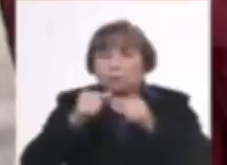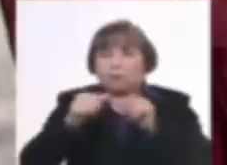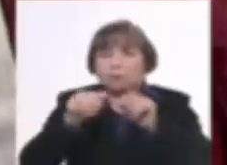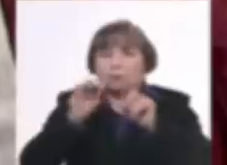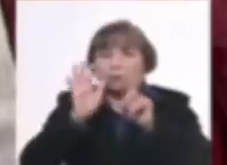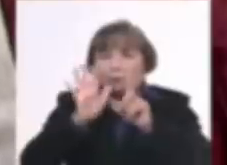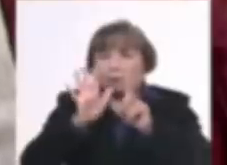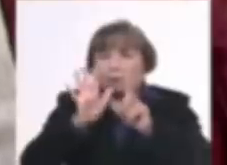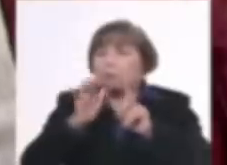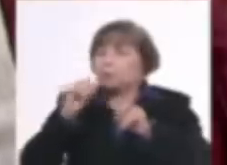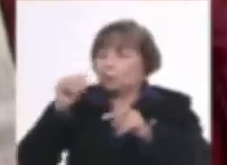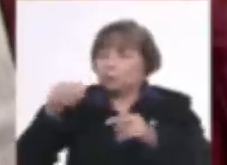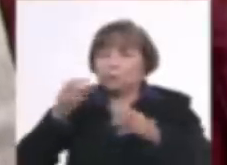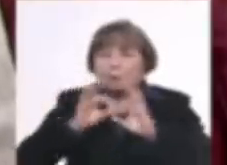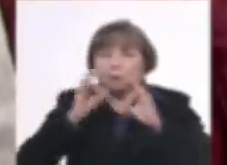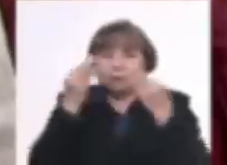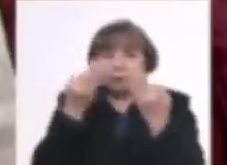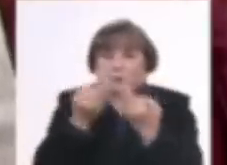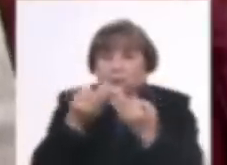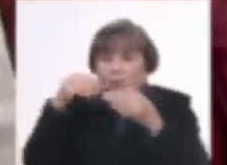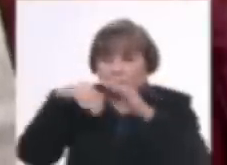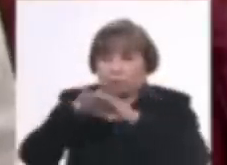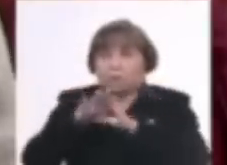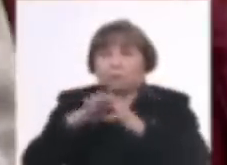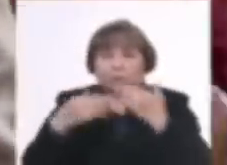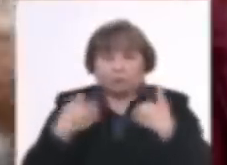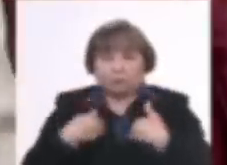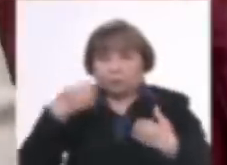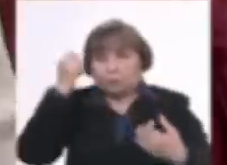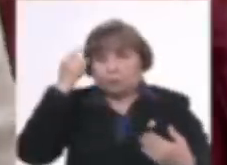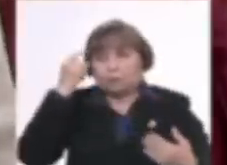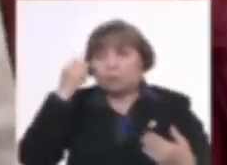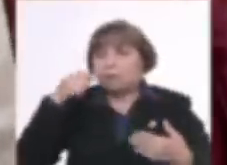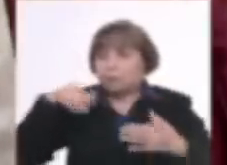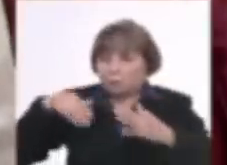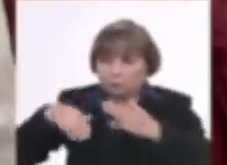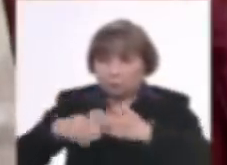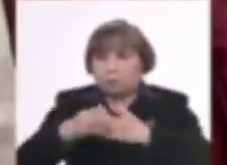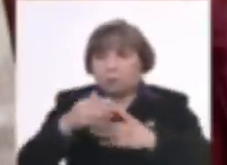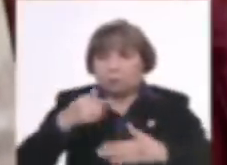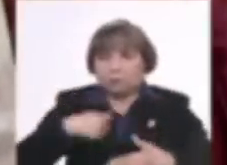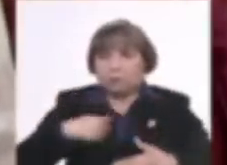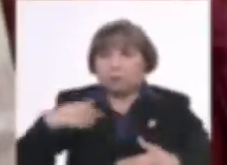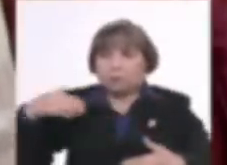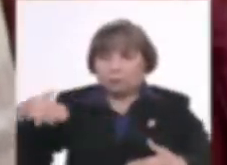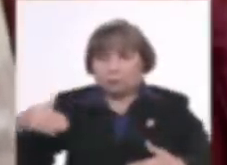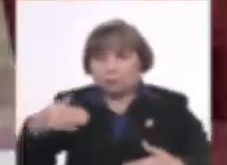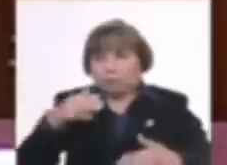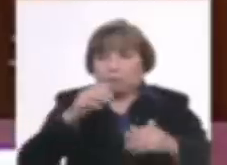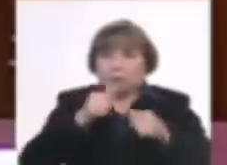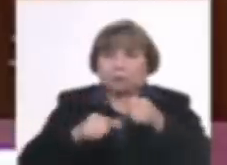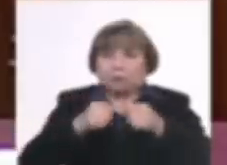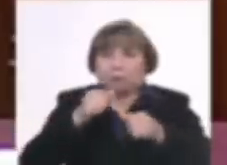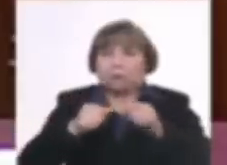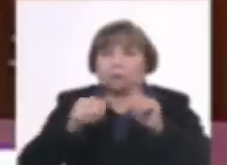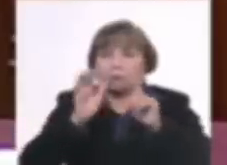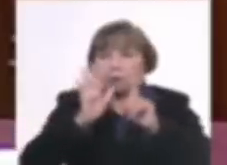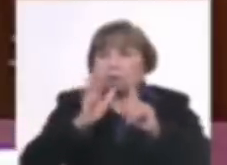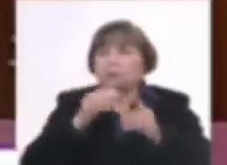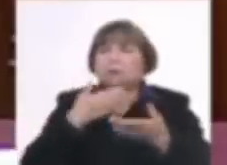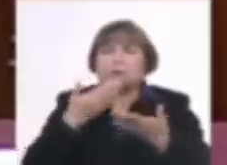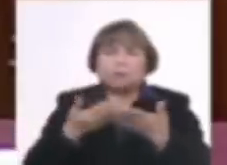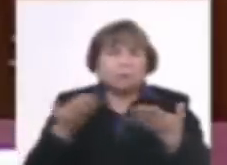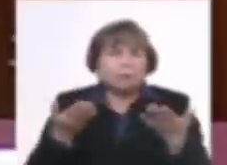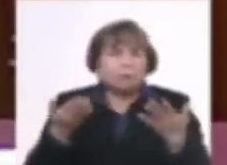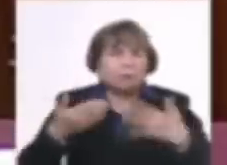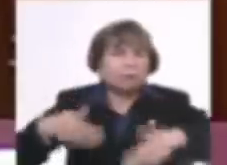ingresa los familiares, que yo tengo entendido. Y por ahí yo ingresaba yo. Puerta número 6. ¿Puede